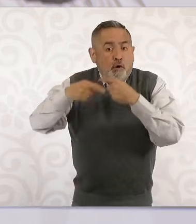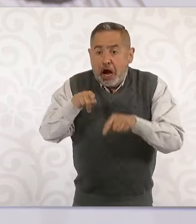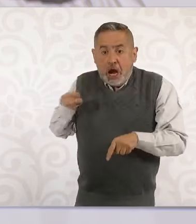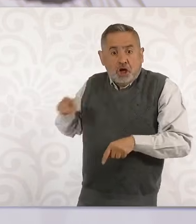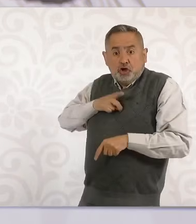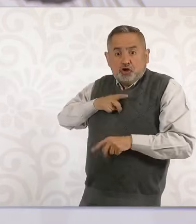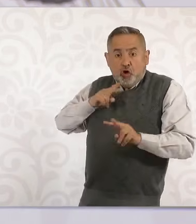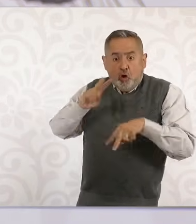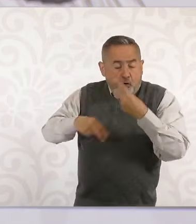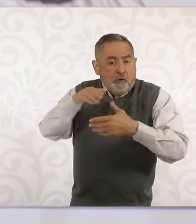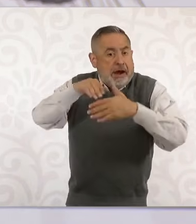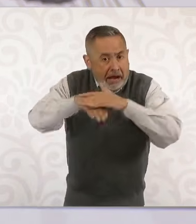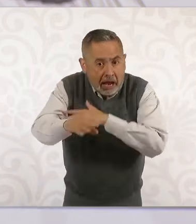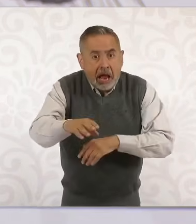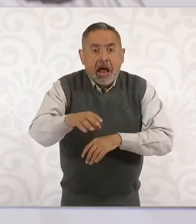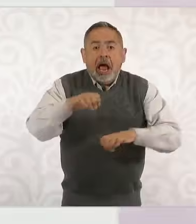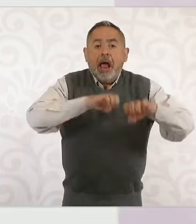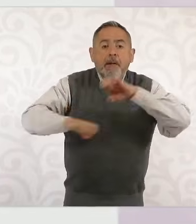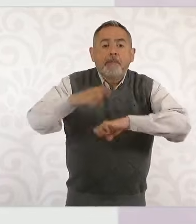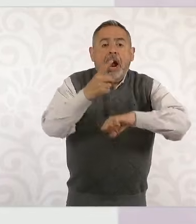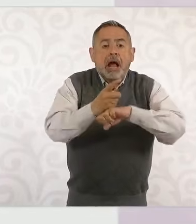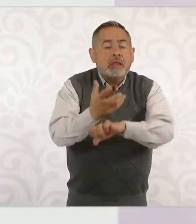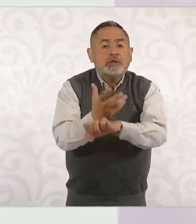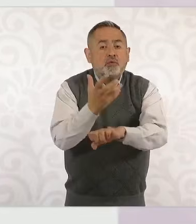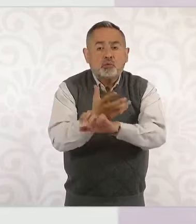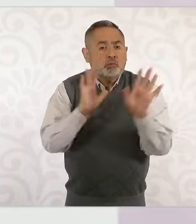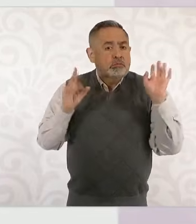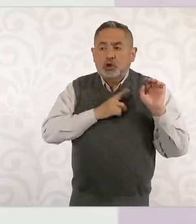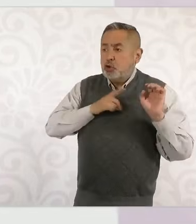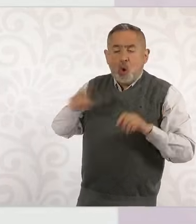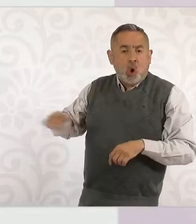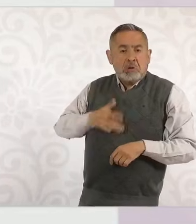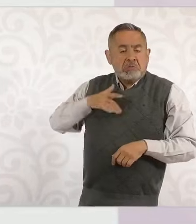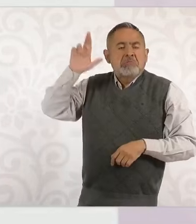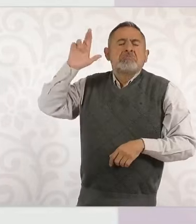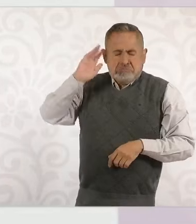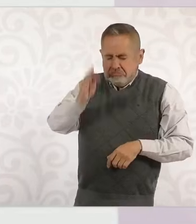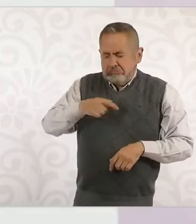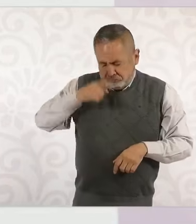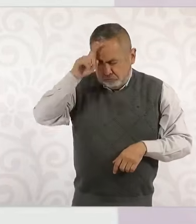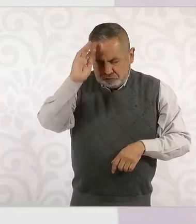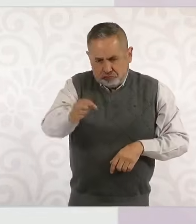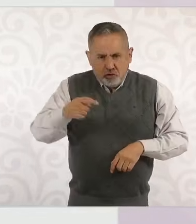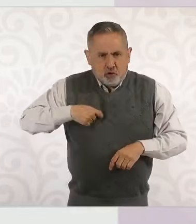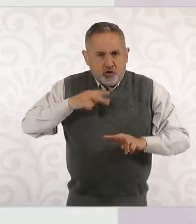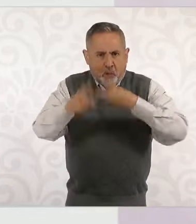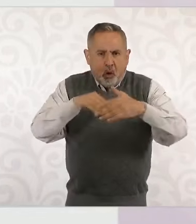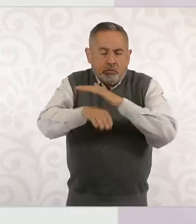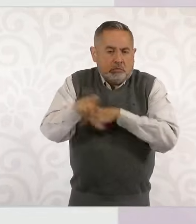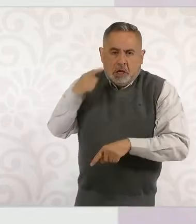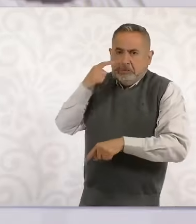de origen canadiense que se entrega en la embajada por considerar, pues, de acuerdo a